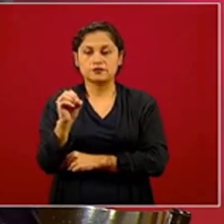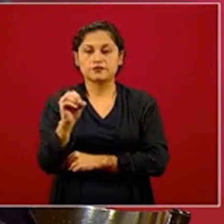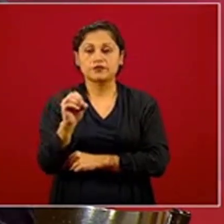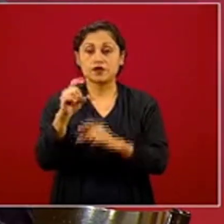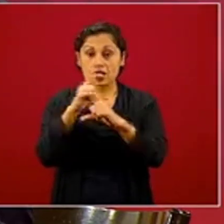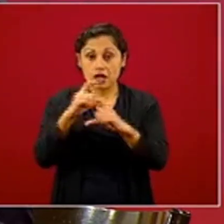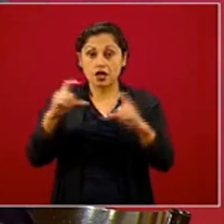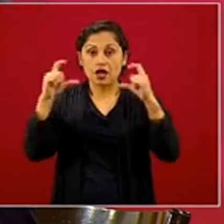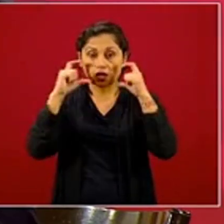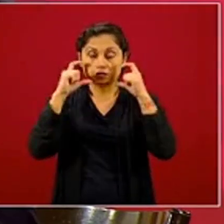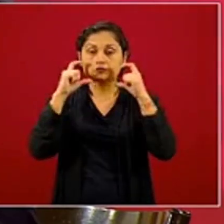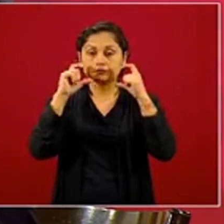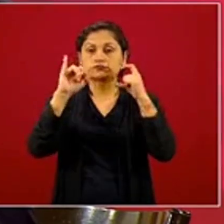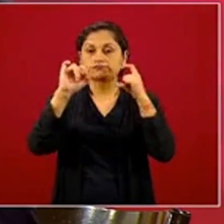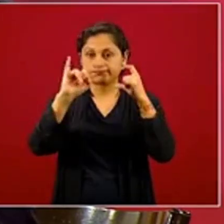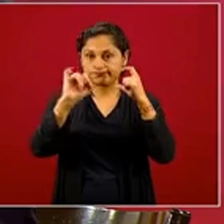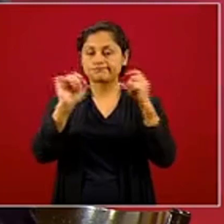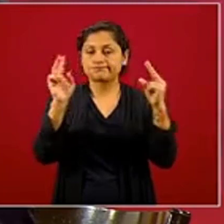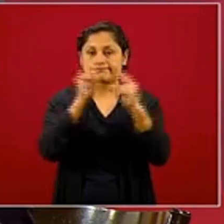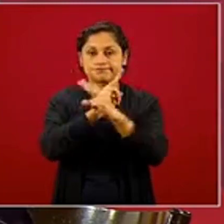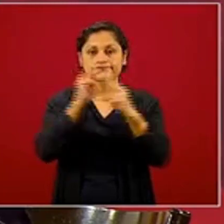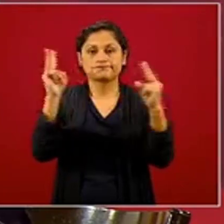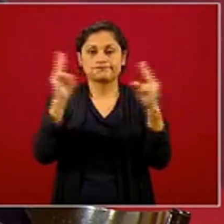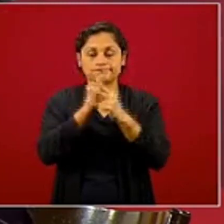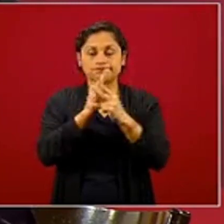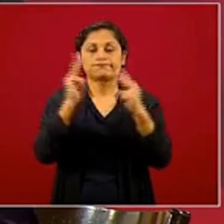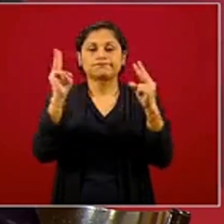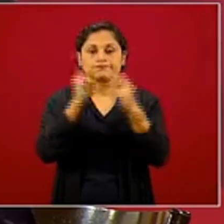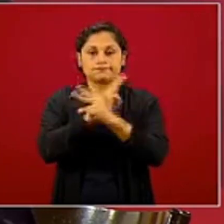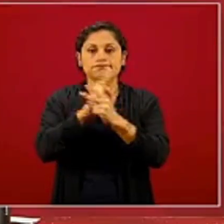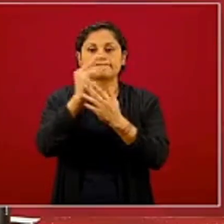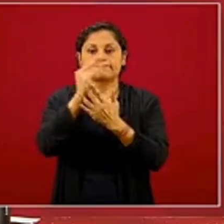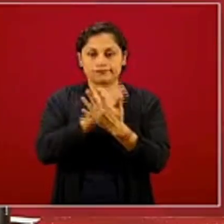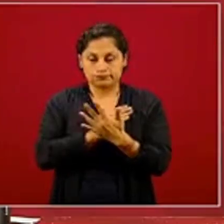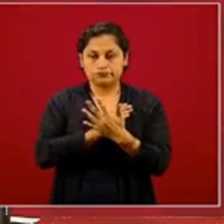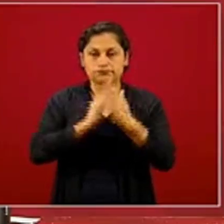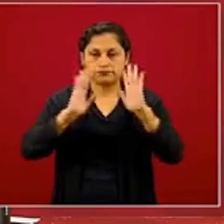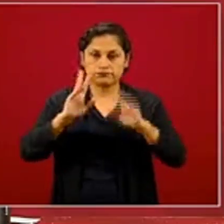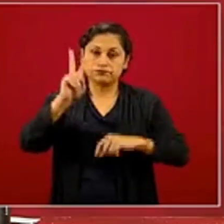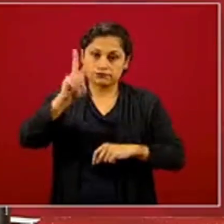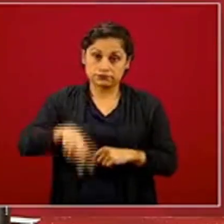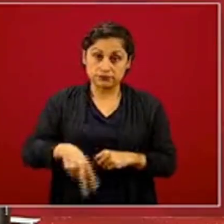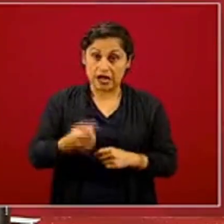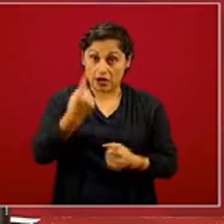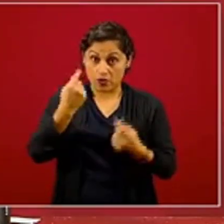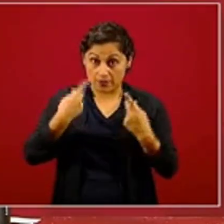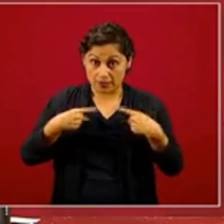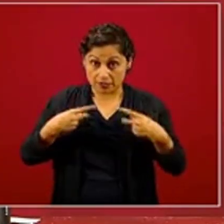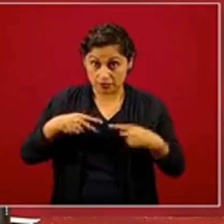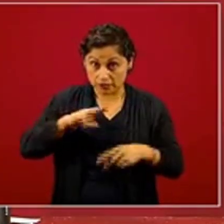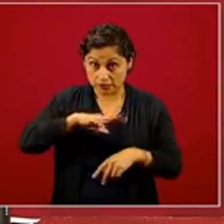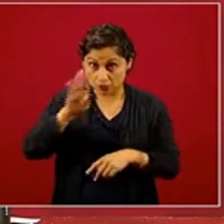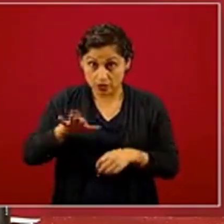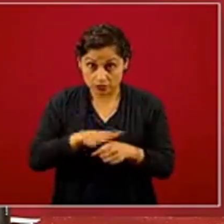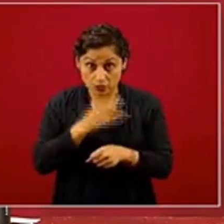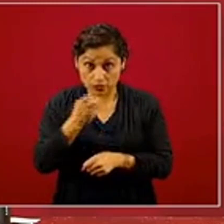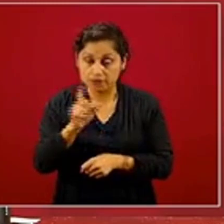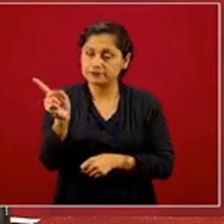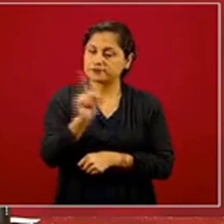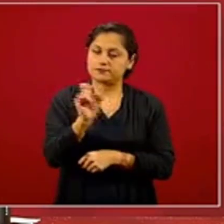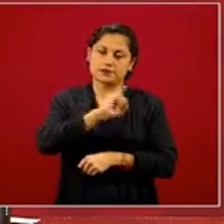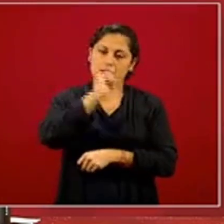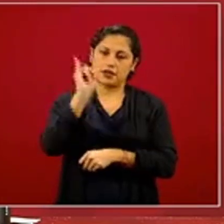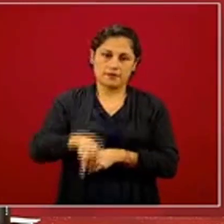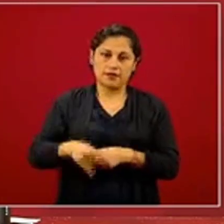que impide realmente la respiración. Es decir, nadie ha muerto de asfixia por utilizar un cubrebocas. Lo que sí puede ocurrir son dos